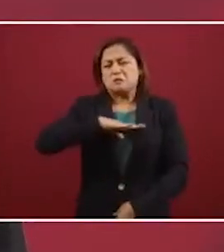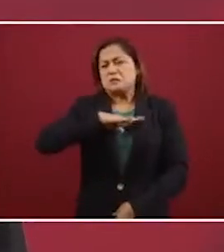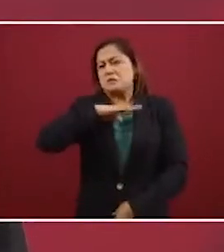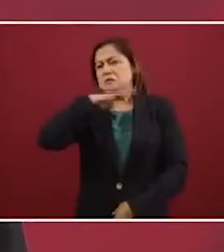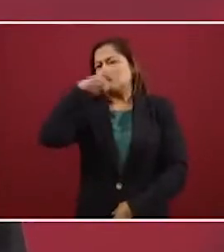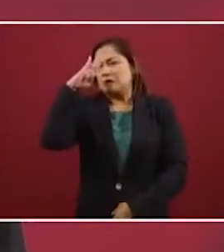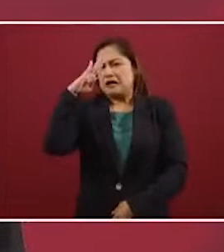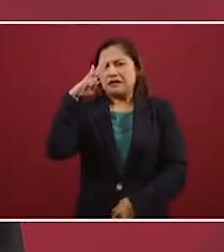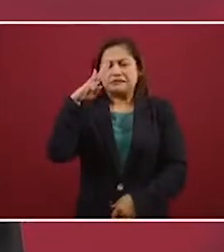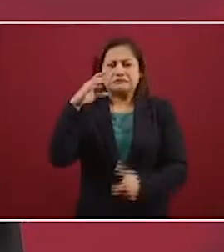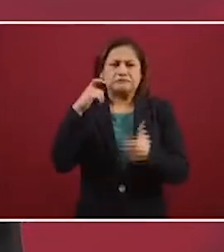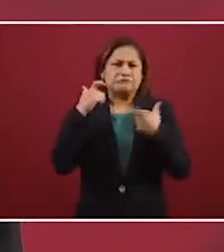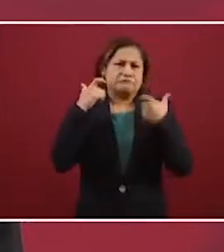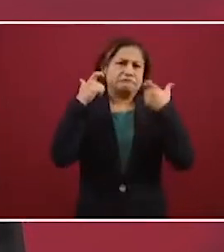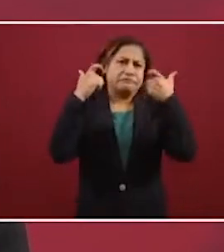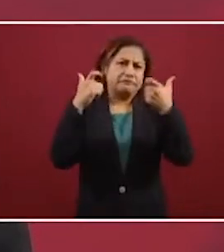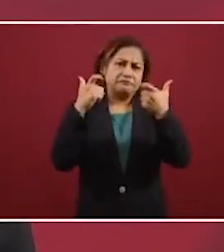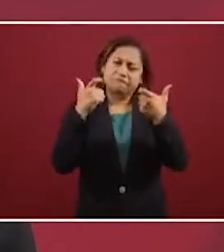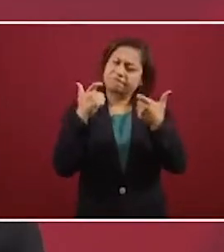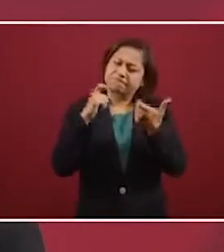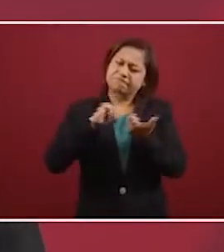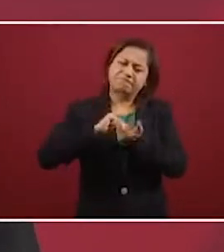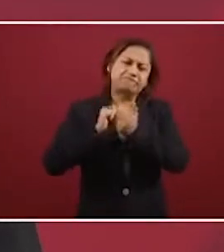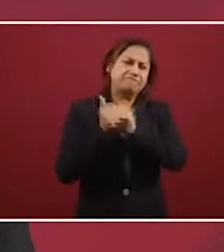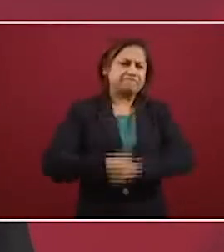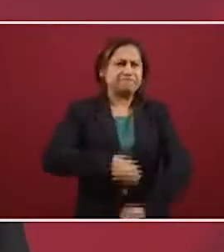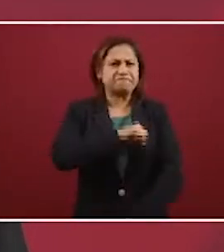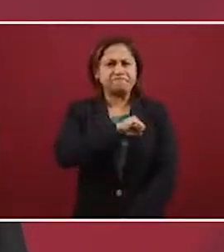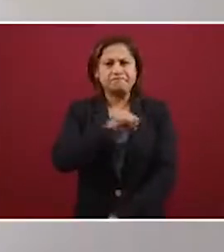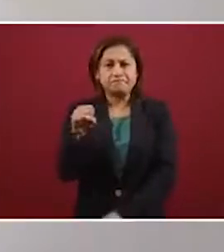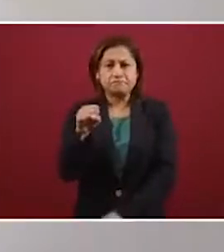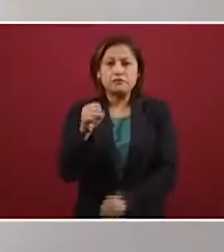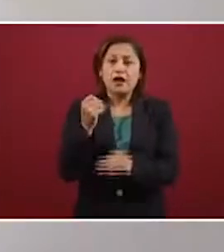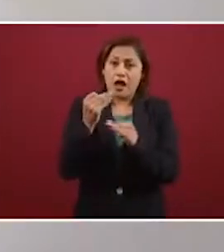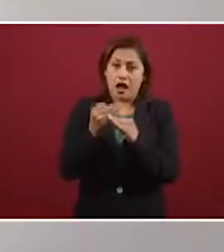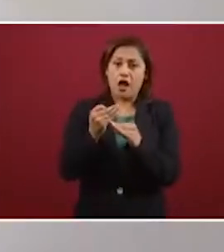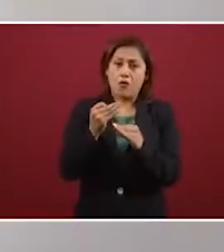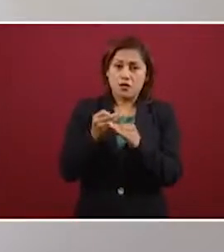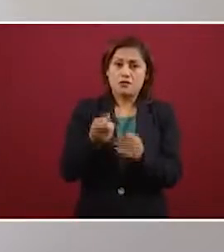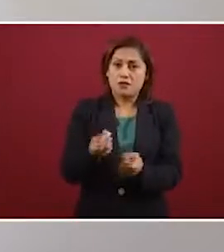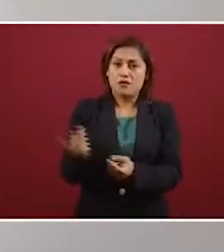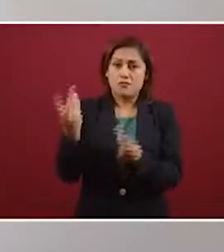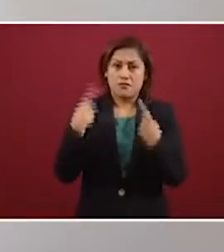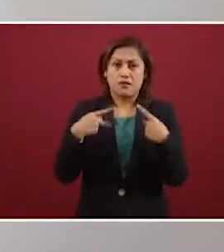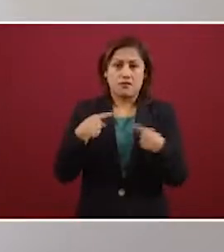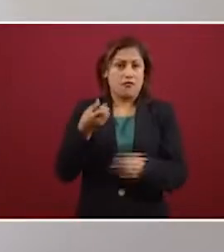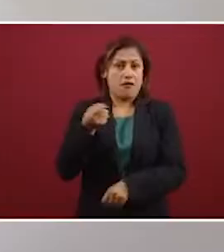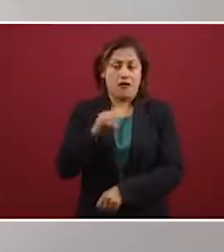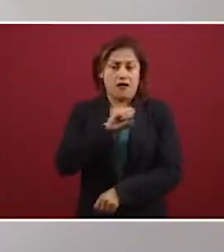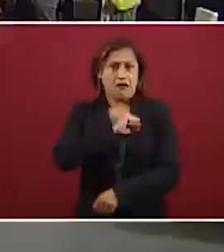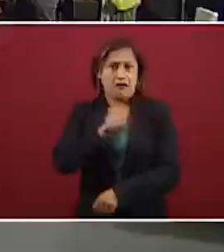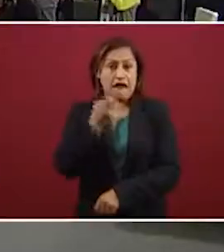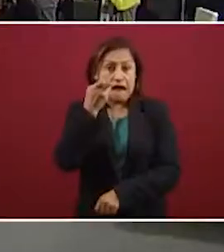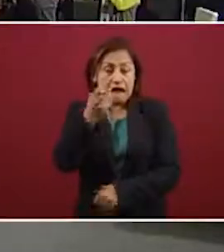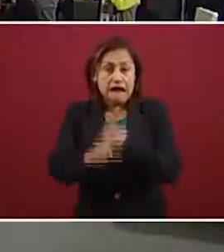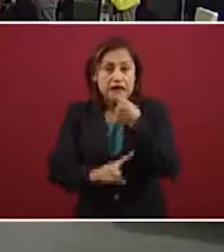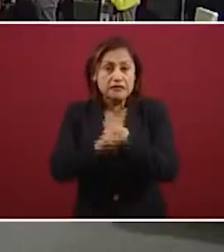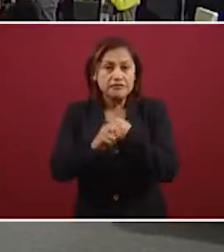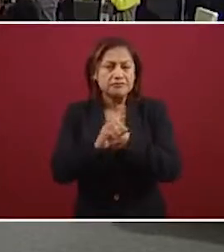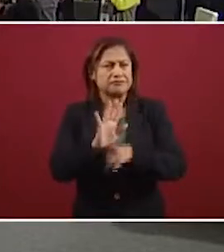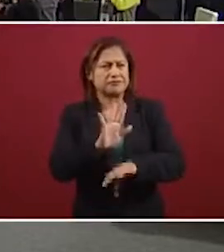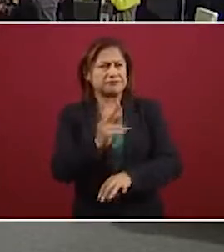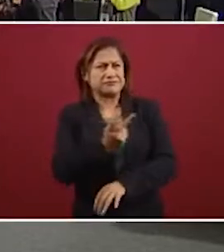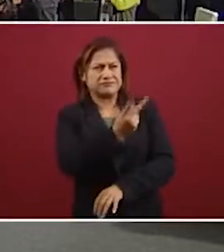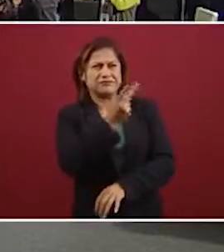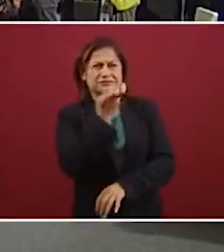consistente en que el Congreso aprobó que las fiscalías fuesen nombradas por el gobernador de turno y son